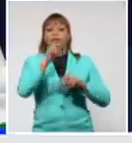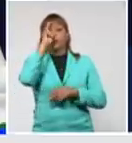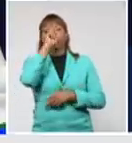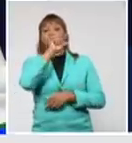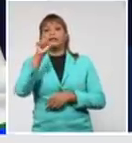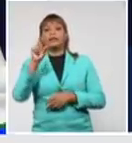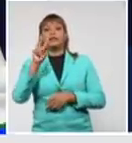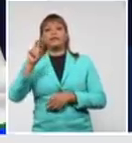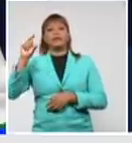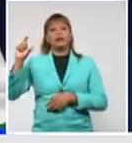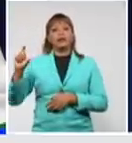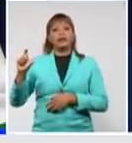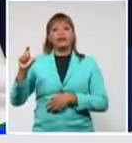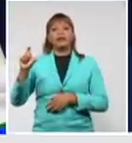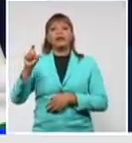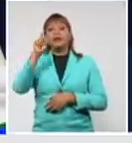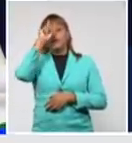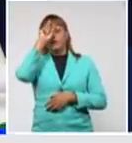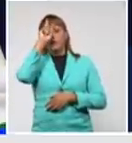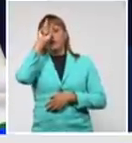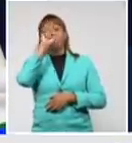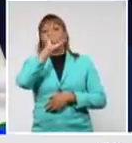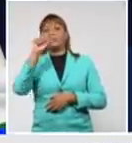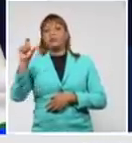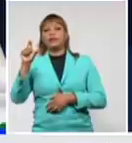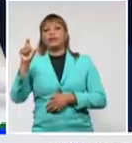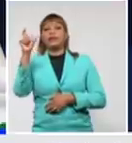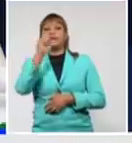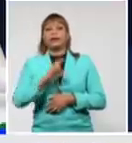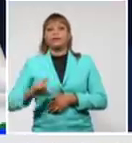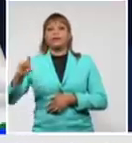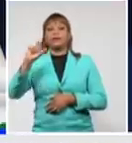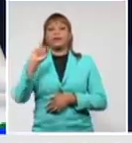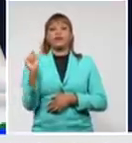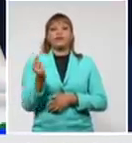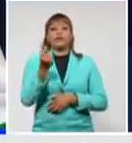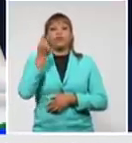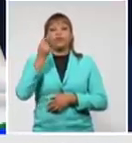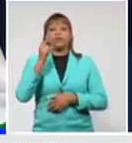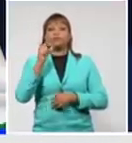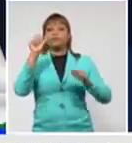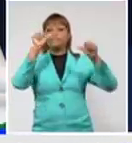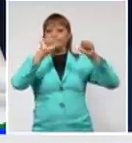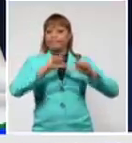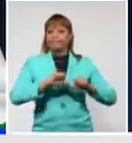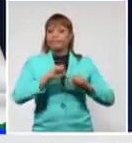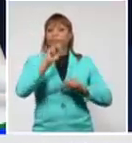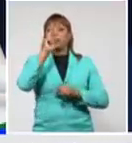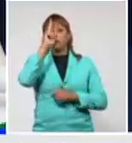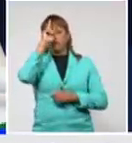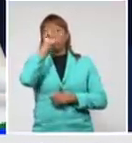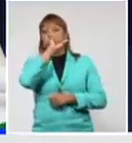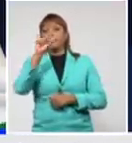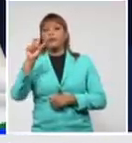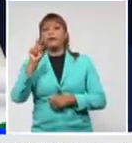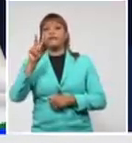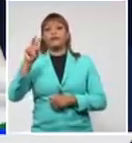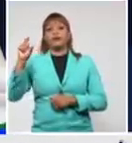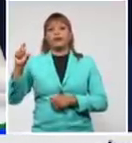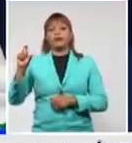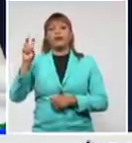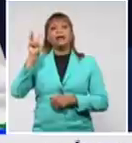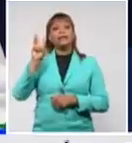y en hospital de Camagüey. Y un paciente crítico en el hospital de Villa Clara. 3